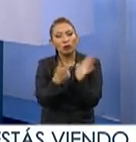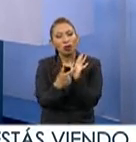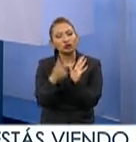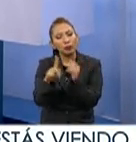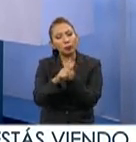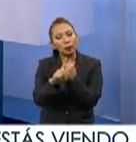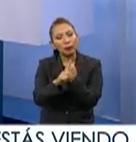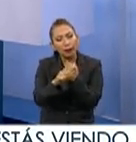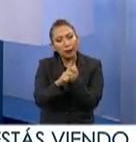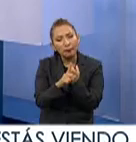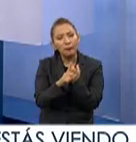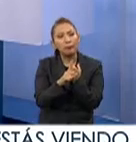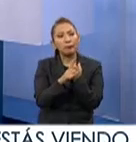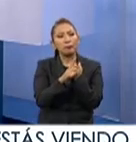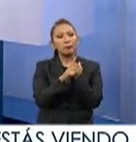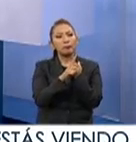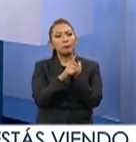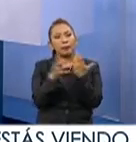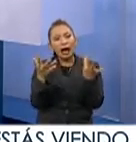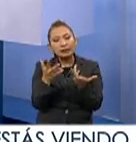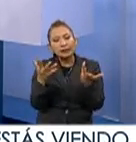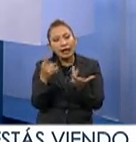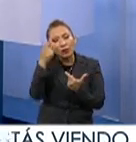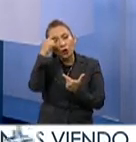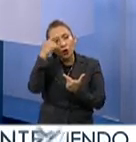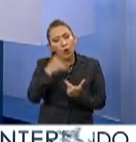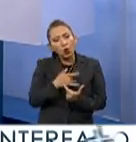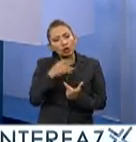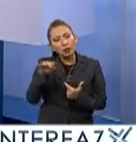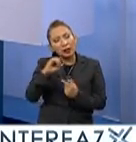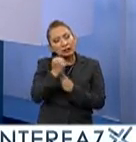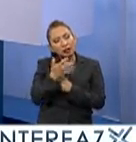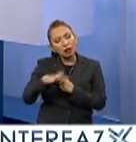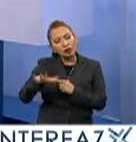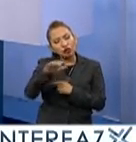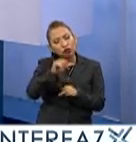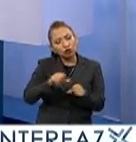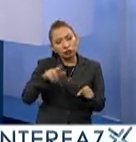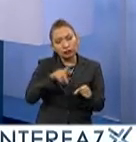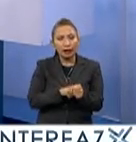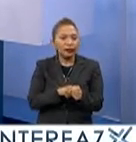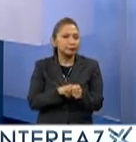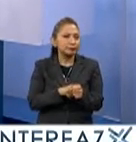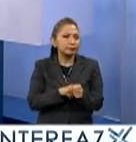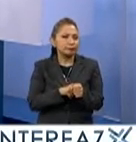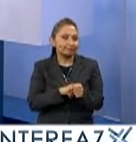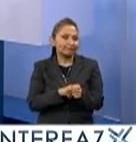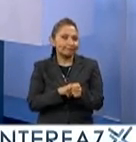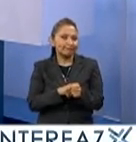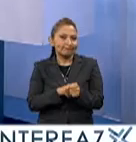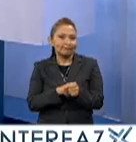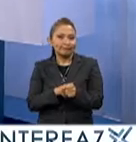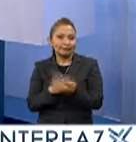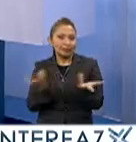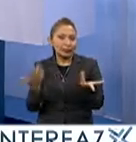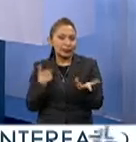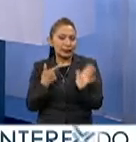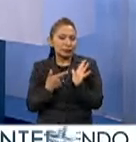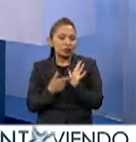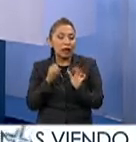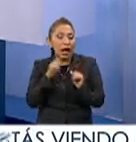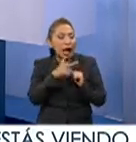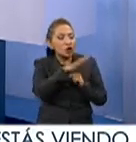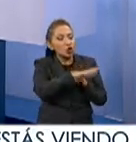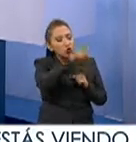mostrar un problema, generar una conciencia sobre una circunstancia social, por supuesto, reflejar